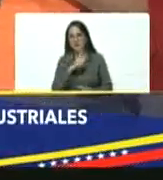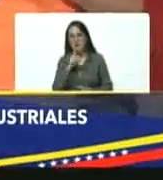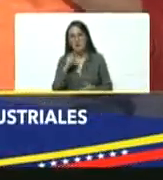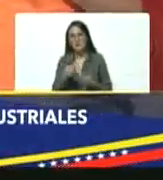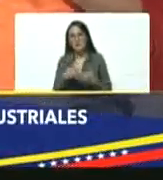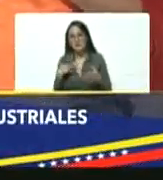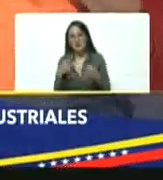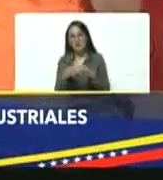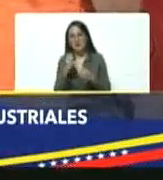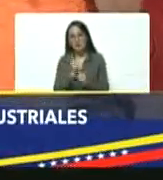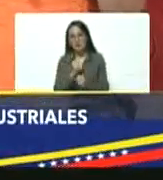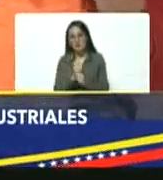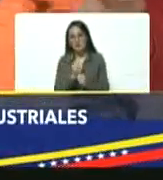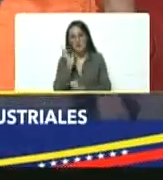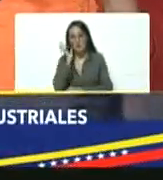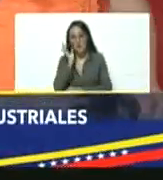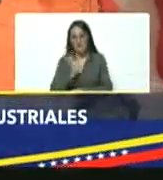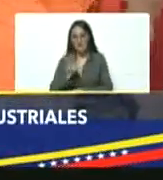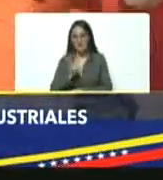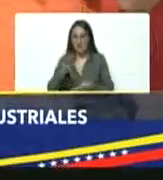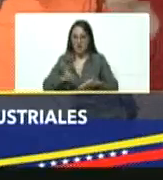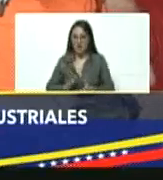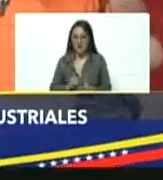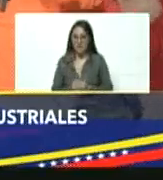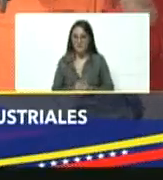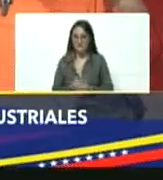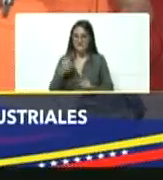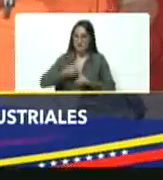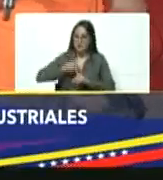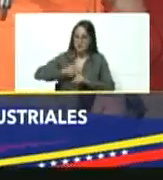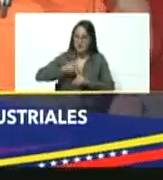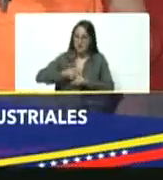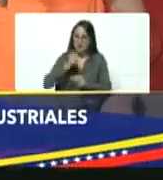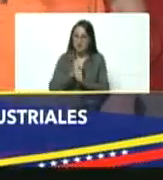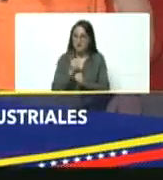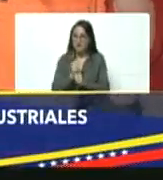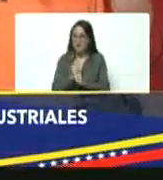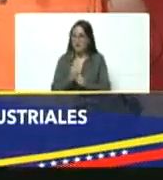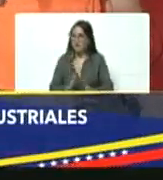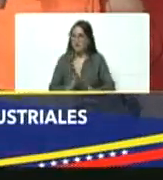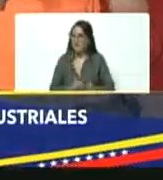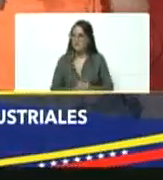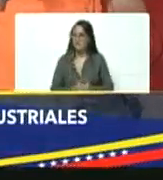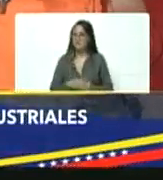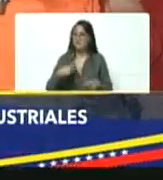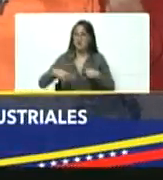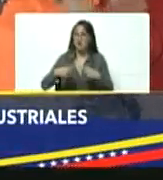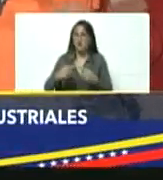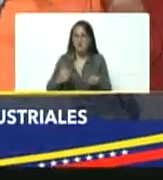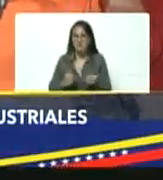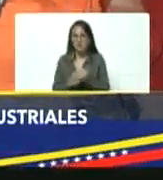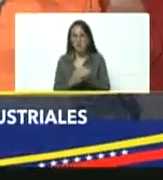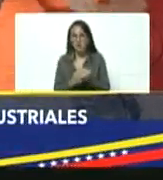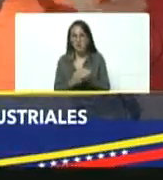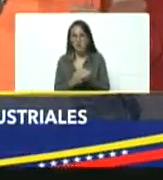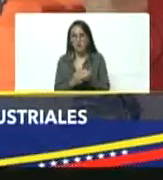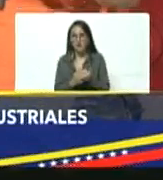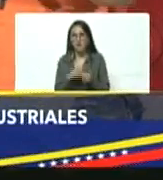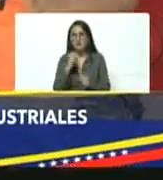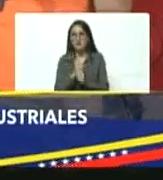gran equipo de trabajo, mujeres venezolanas, guerreras, luchadoras y trabajadoras, que día a día aportamos un poquito más